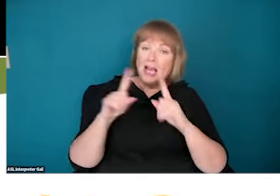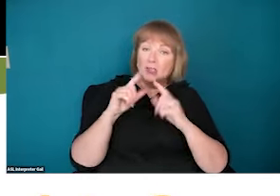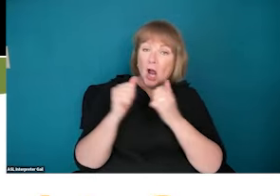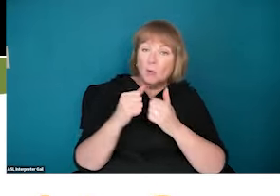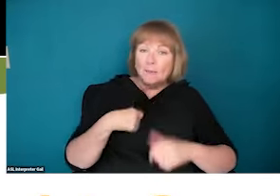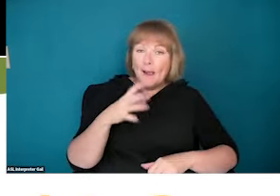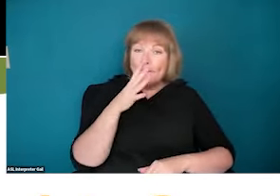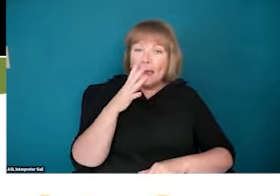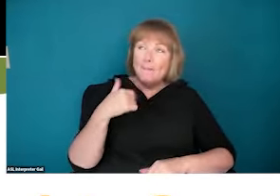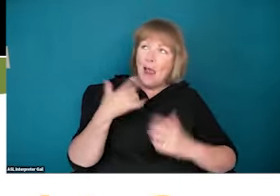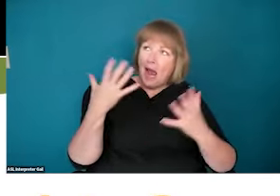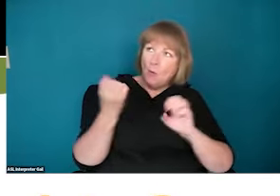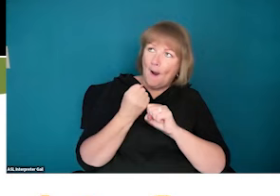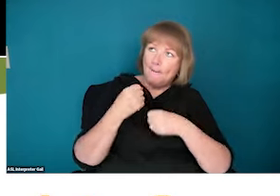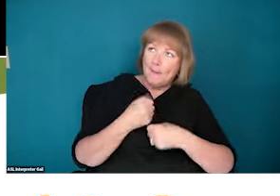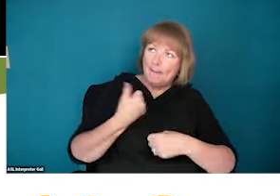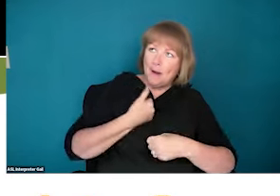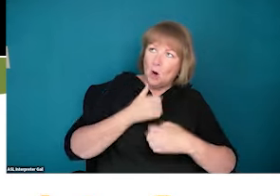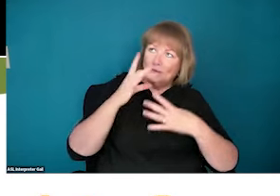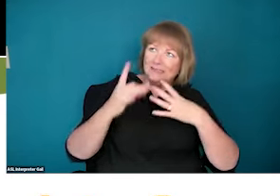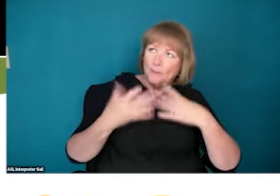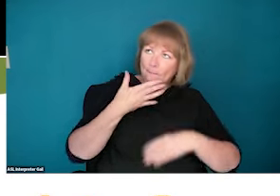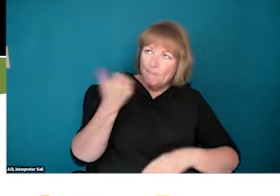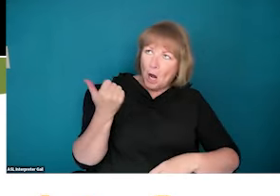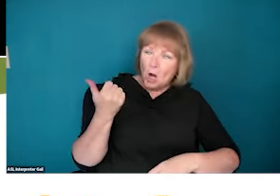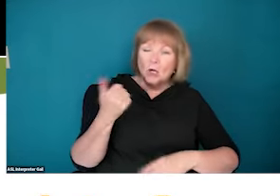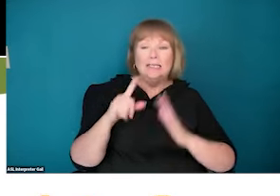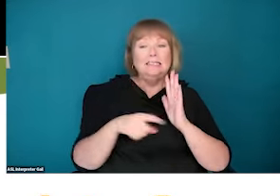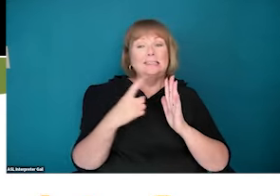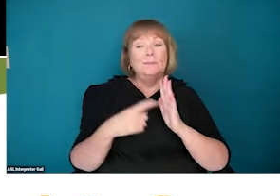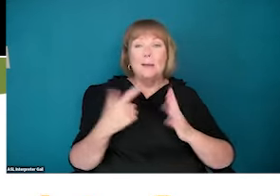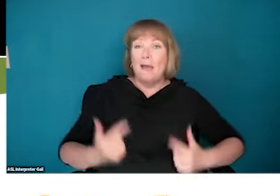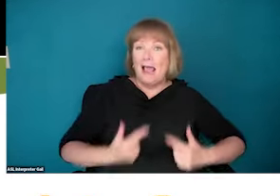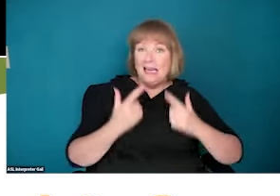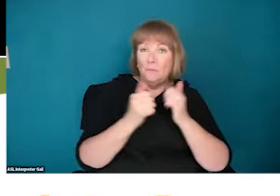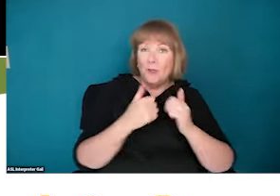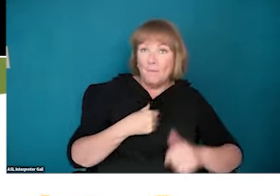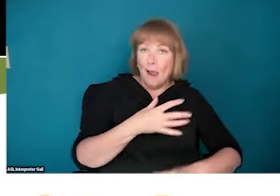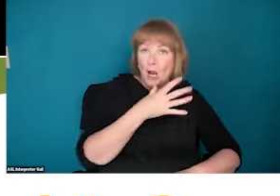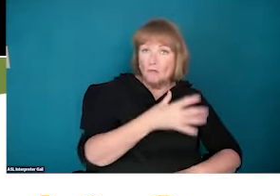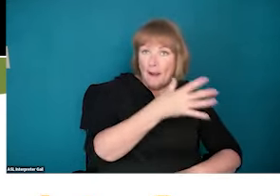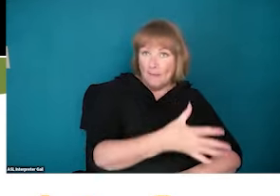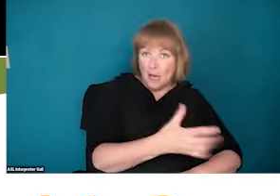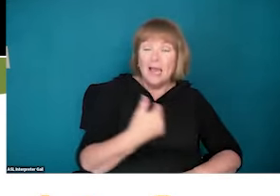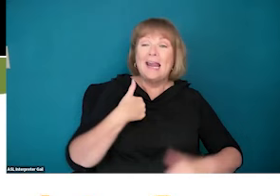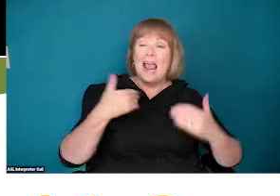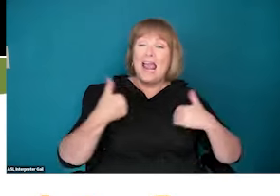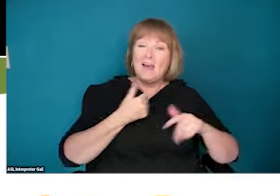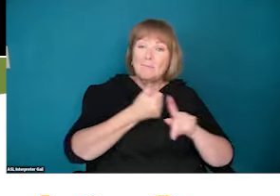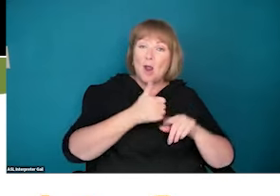con respecto? Entonces yo le he hablado a ella de mi necesidad y mi deseo de tomar más decisiones,